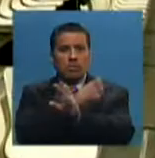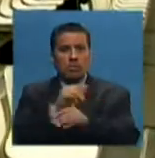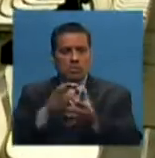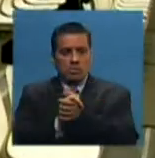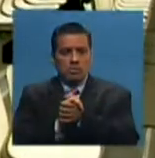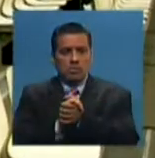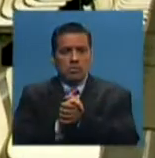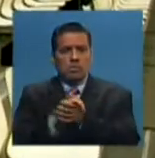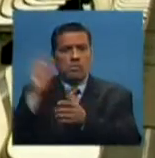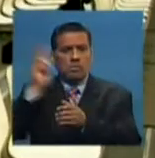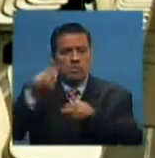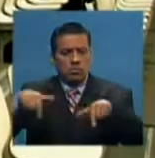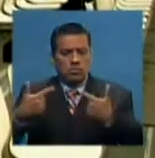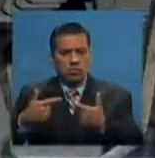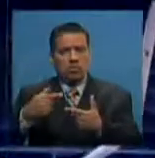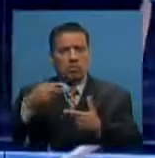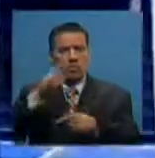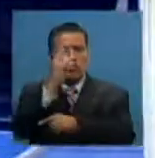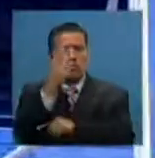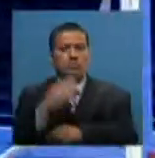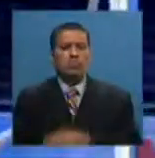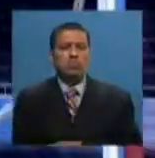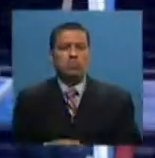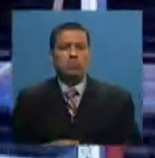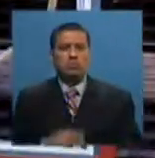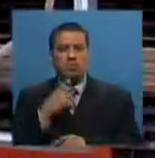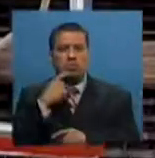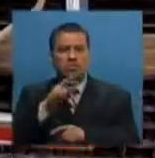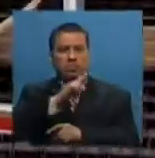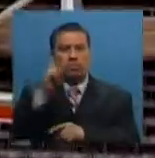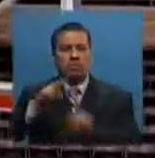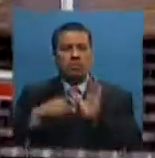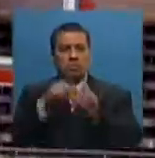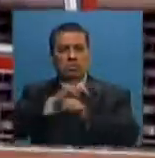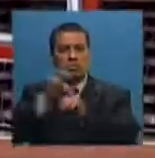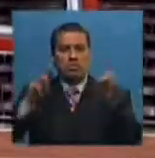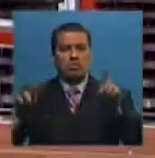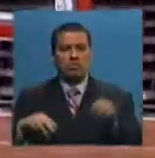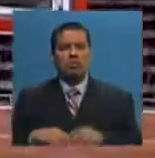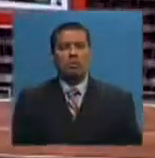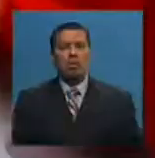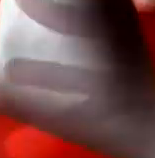amistoso entre Venezuela y Uruguay. Ronald Rojas, Noticiero Meridiano.